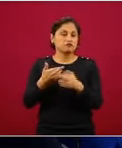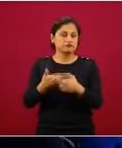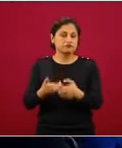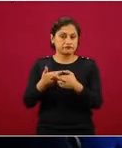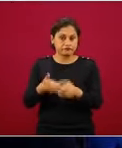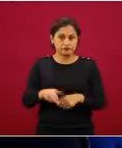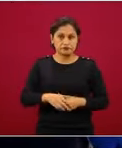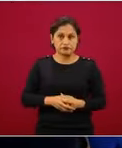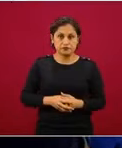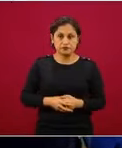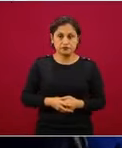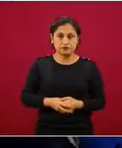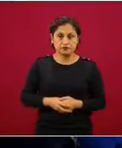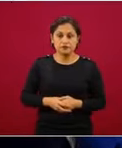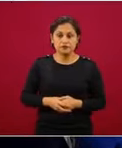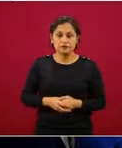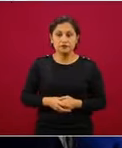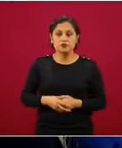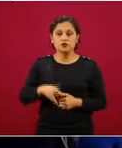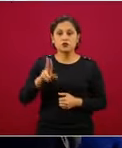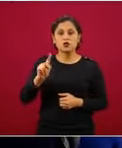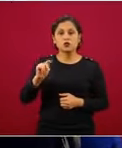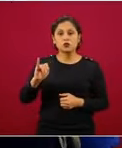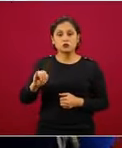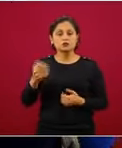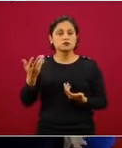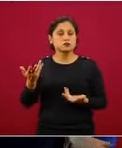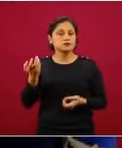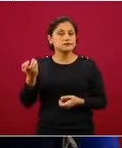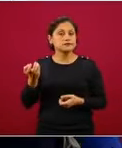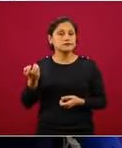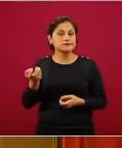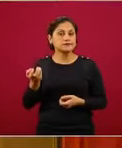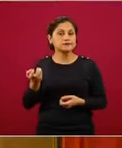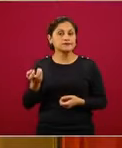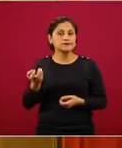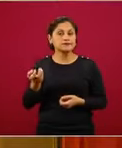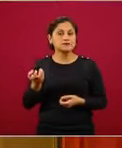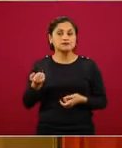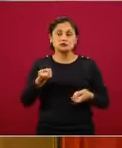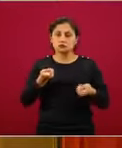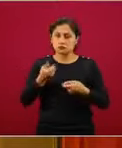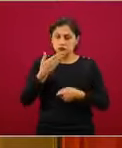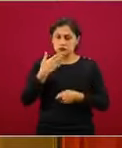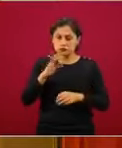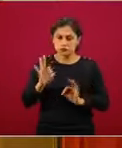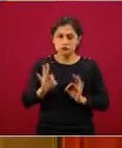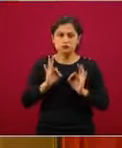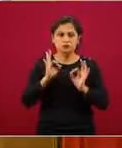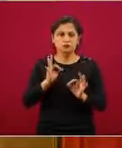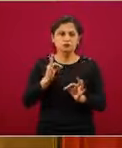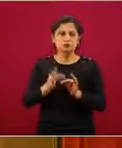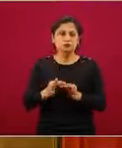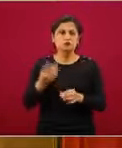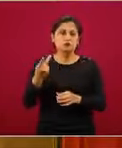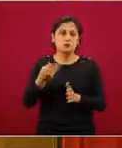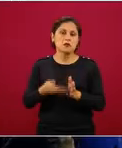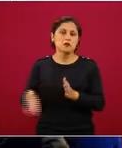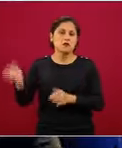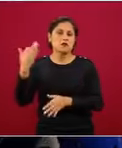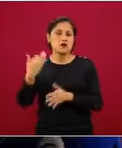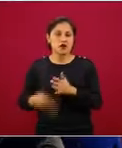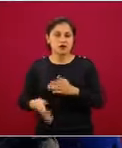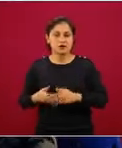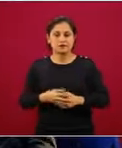siguiente. Y terapia intensiva, también en buen manejo, en buen control todavía, pero nos falta. La